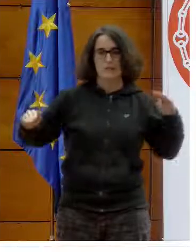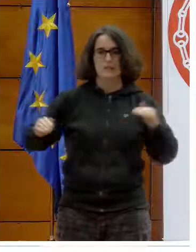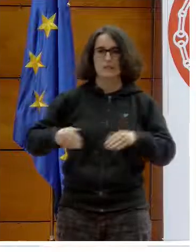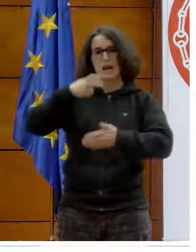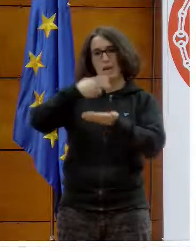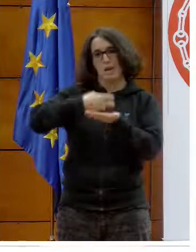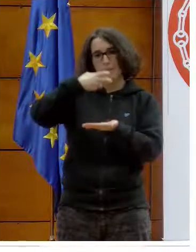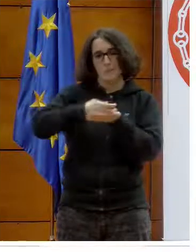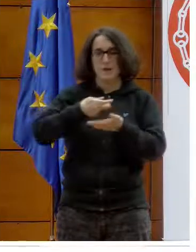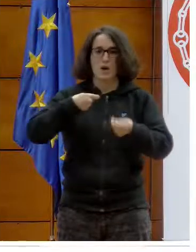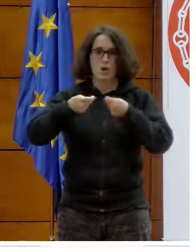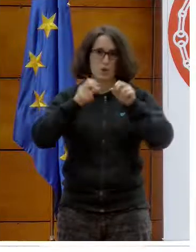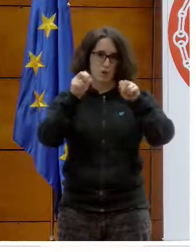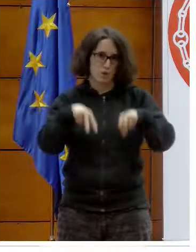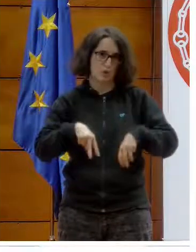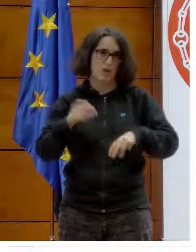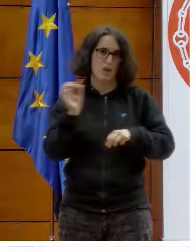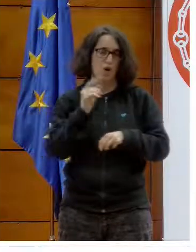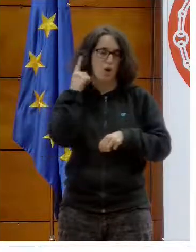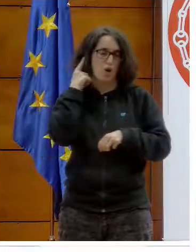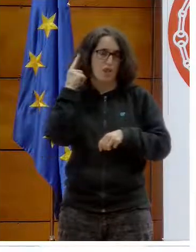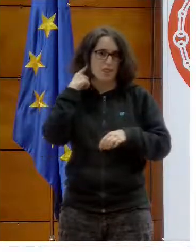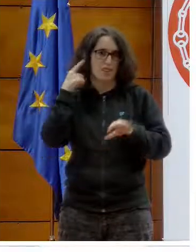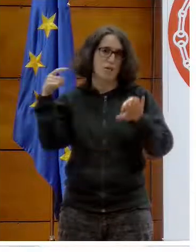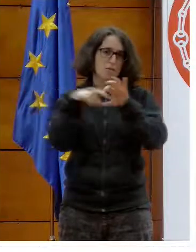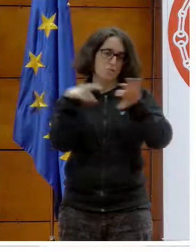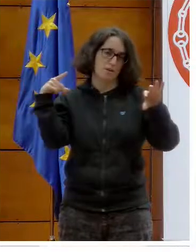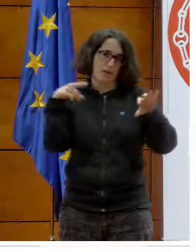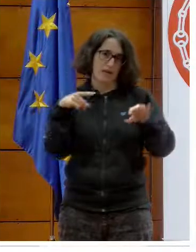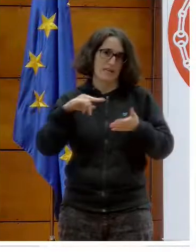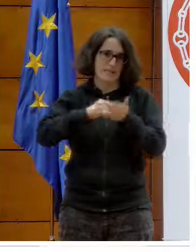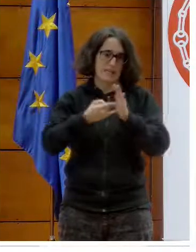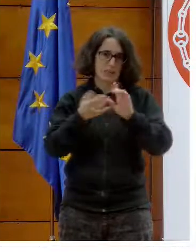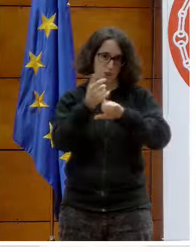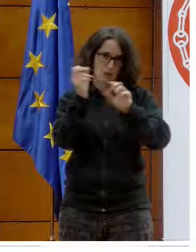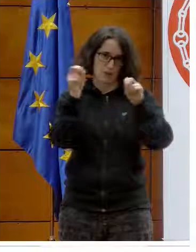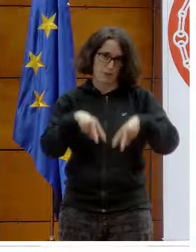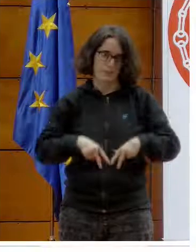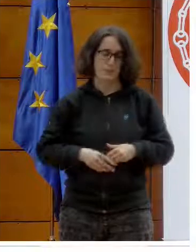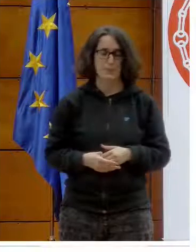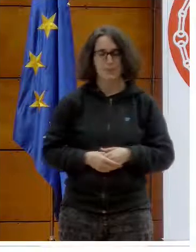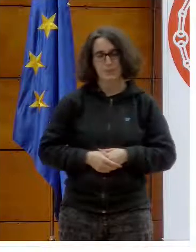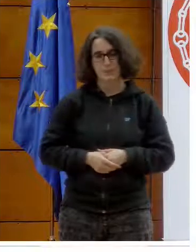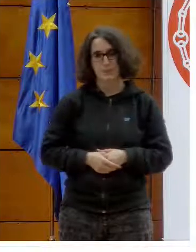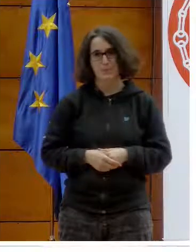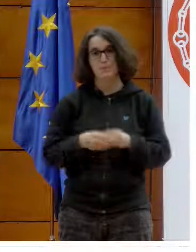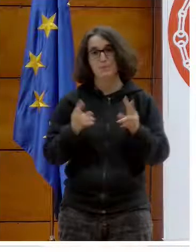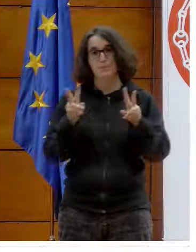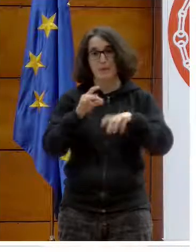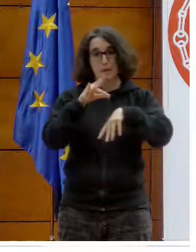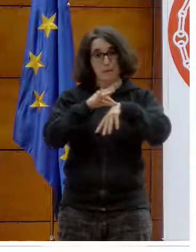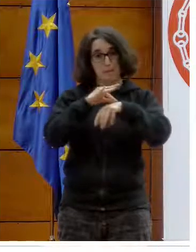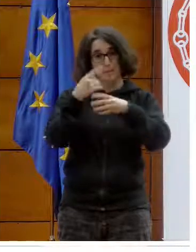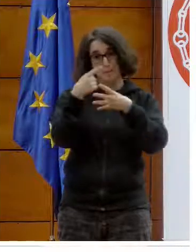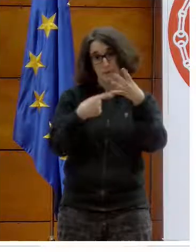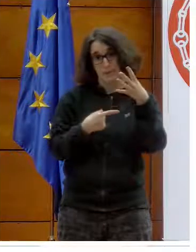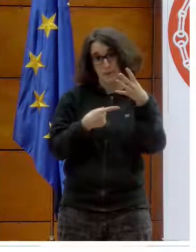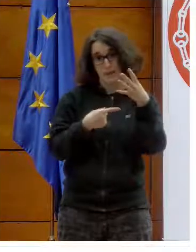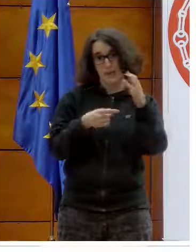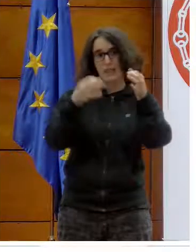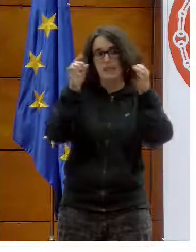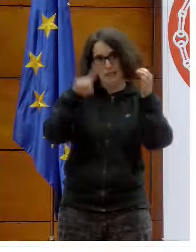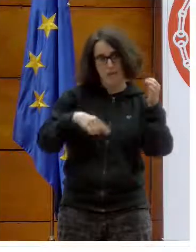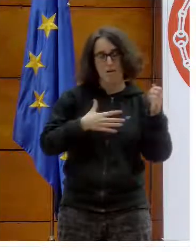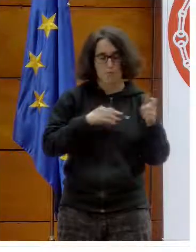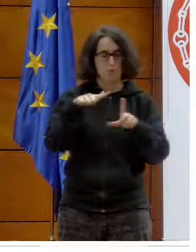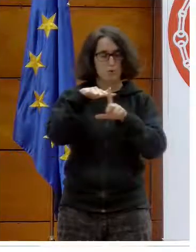no controladas o perforación timpánica no resuelta. Pero además de estos criterios médicos hay otras situaciones